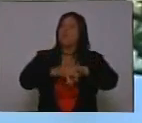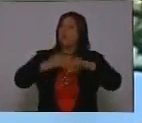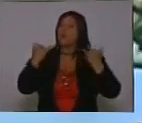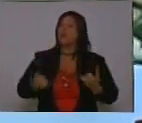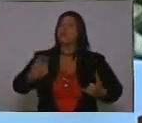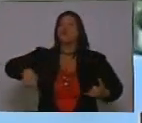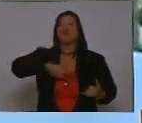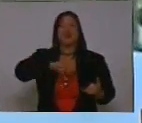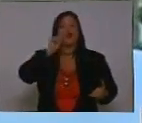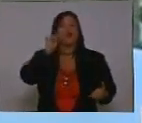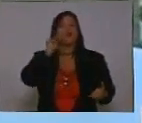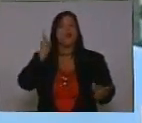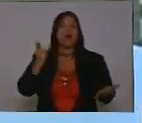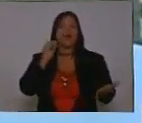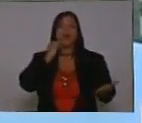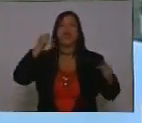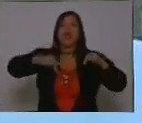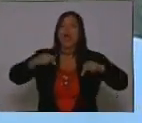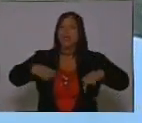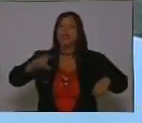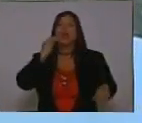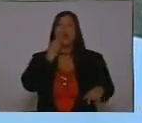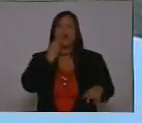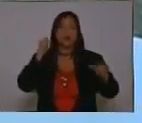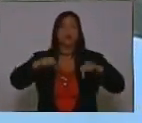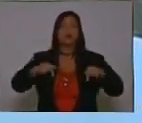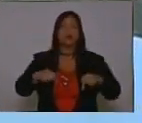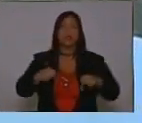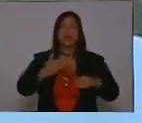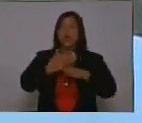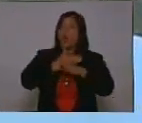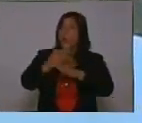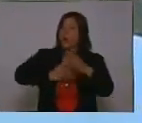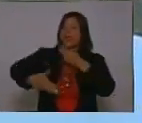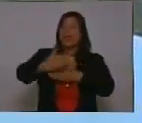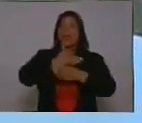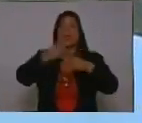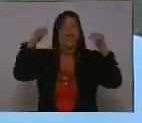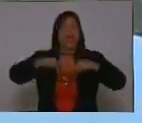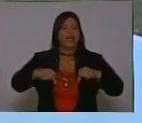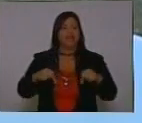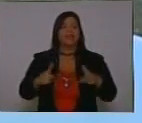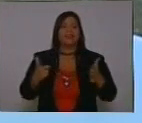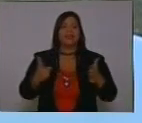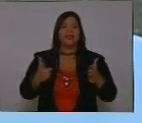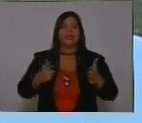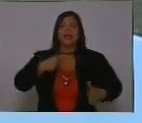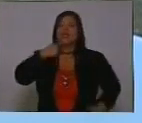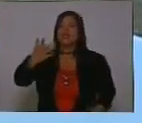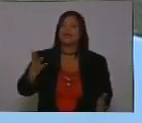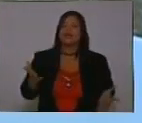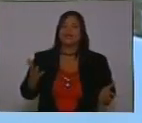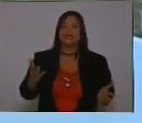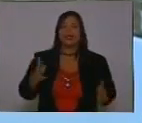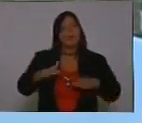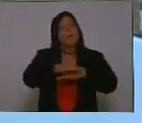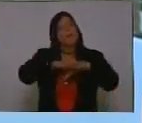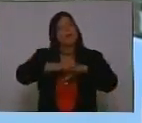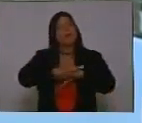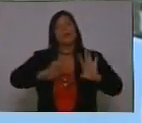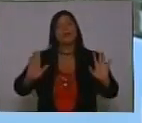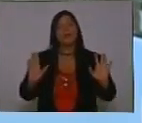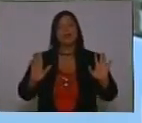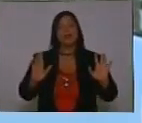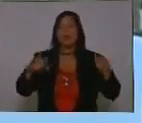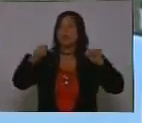nosotras y nosotros. Aquí está la juventud, compañeros y compañeras. Y lo voy a decir, y me disculpan,